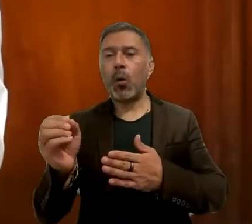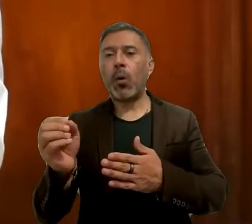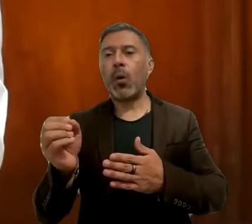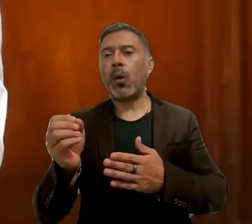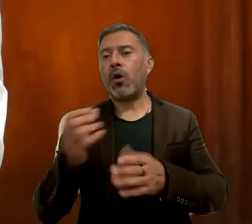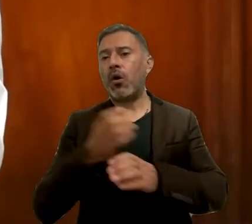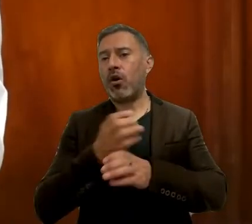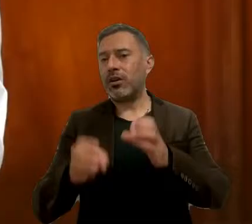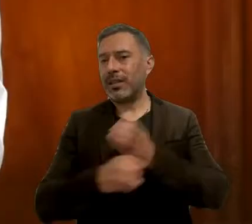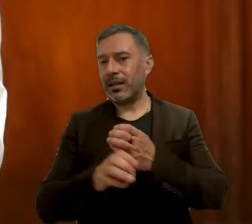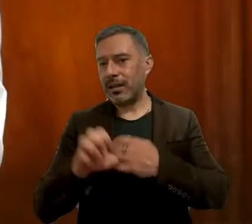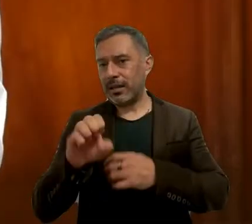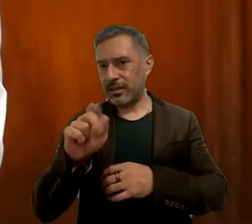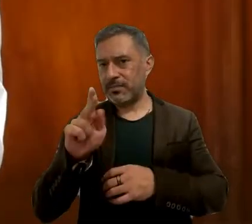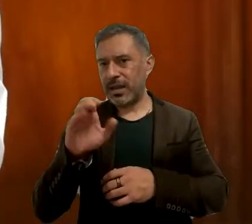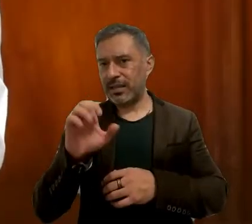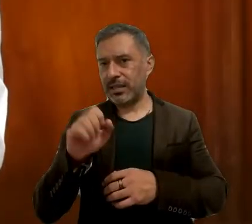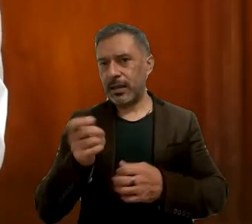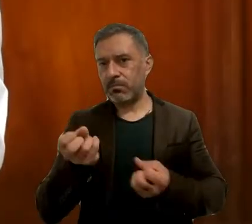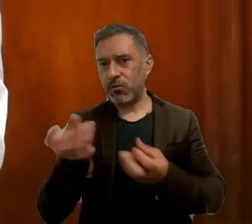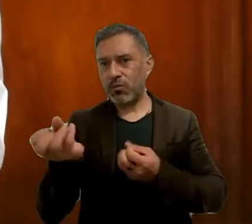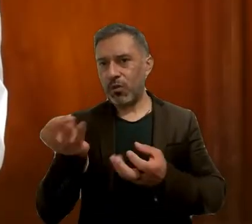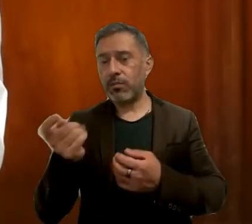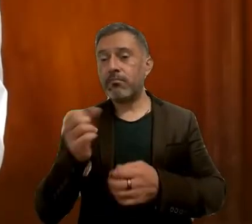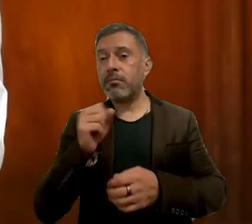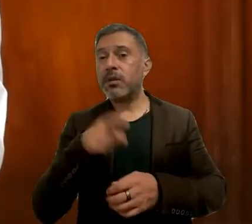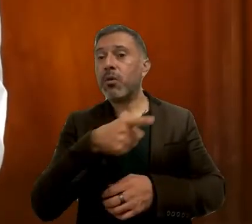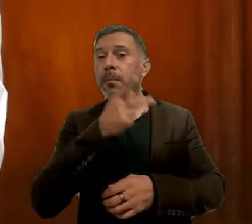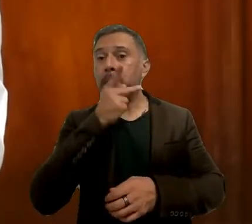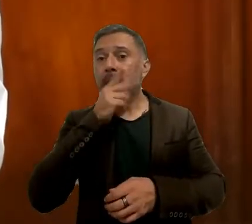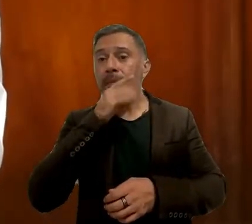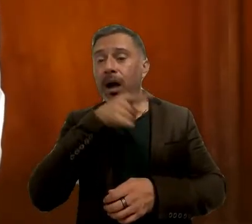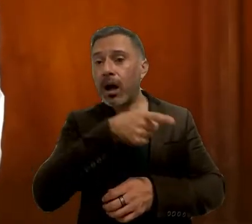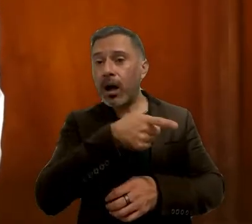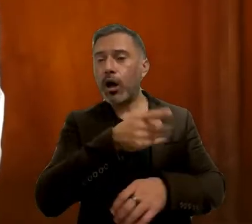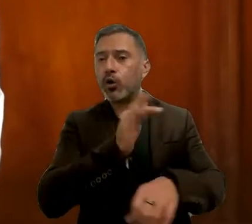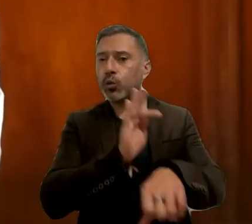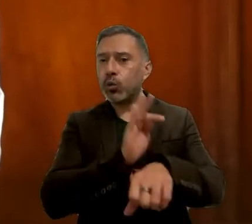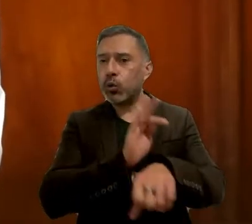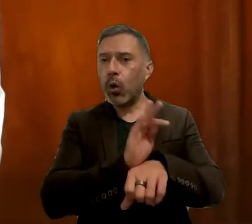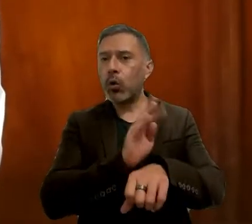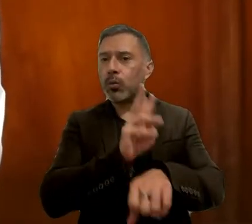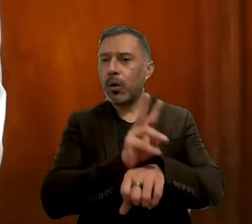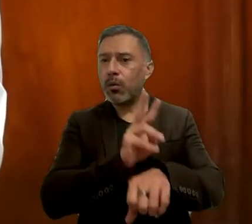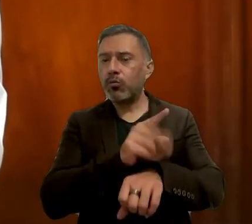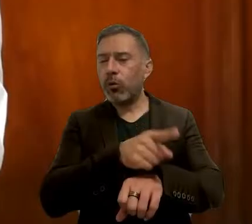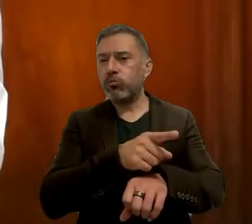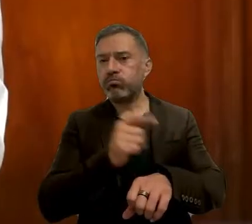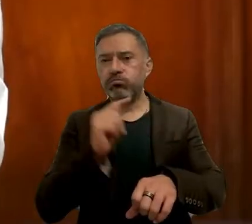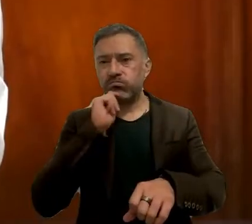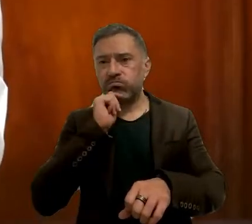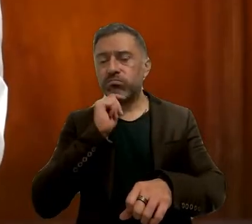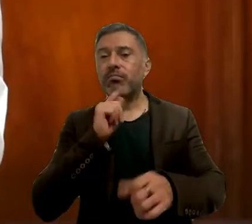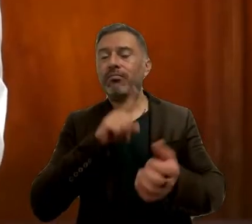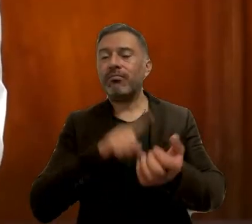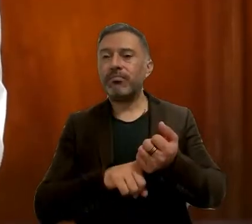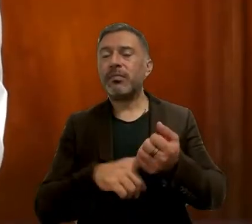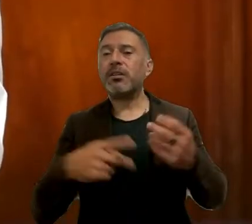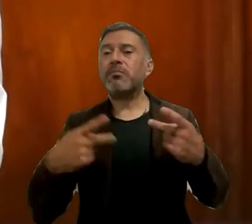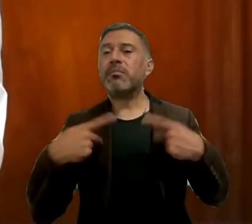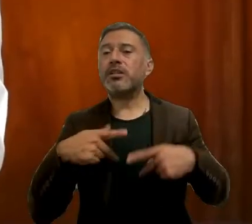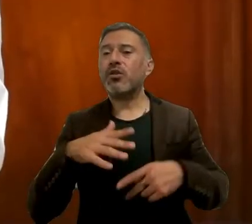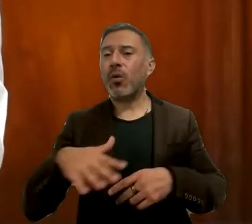aun cuando sean los padres quienes ejerzan la patria potestad tutelada o guardia y custodia, quienes obliguen a las las